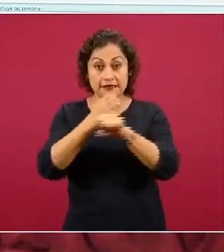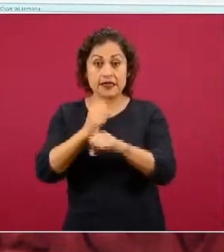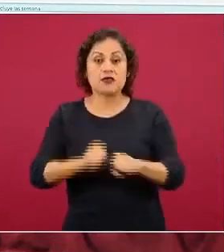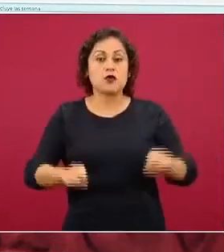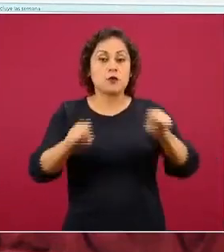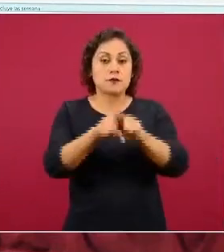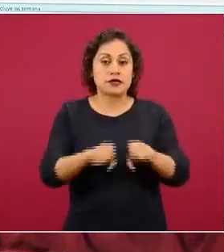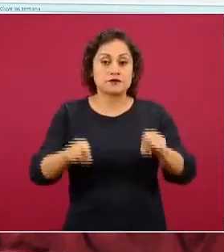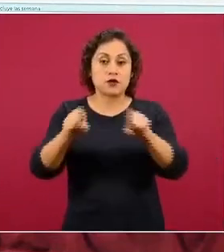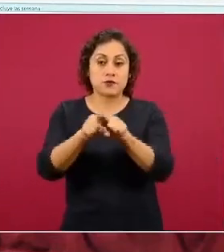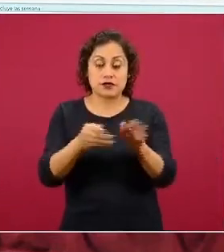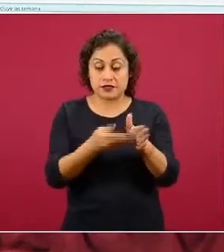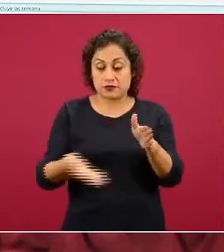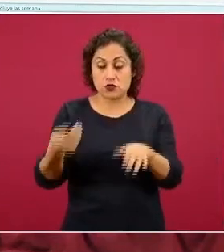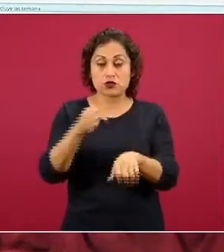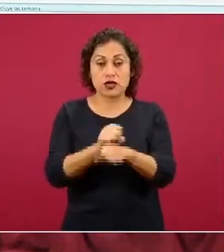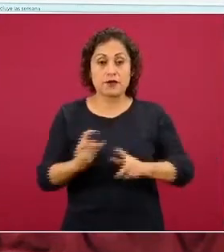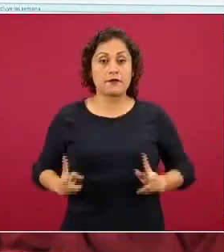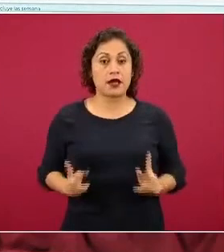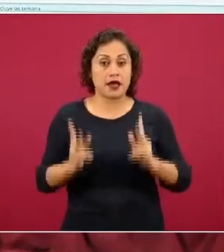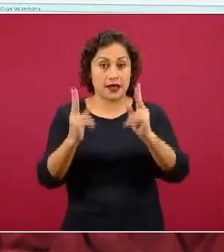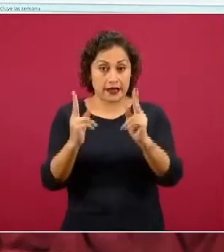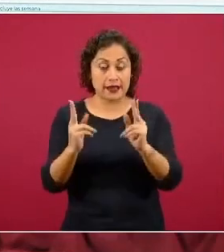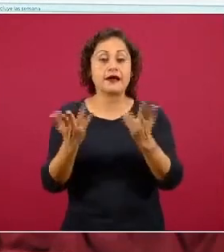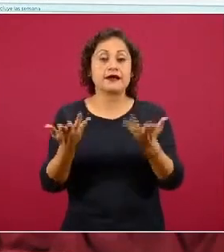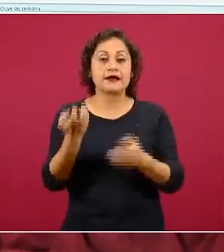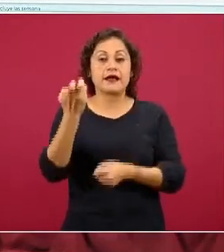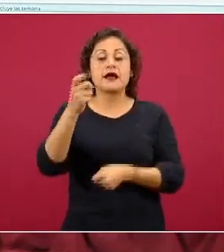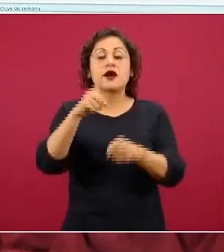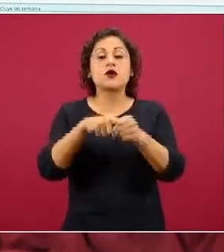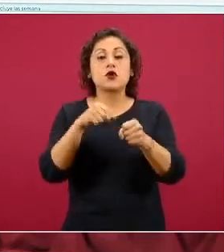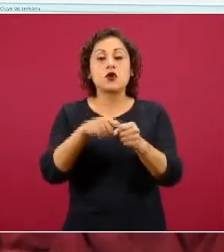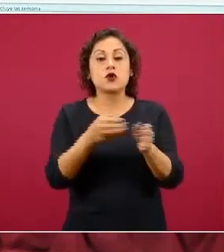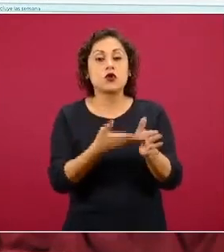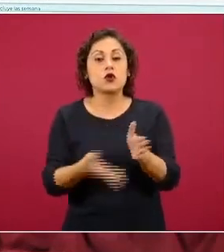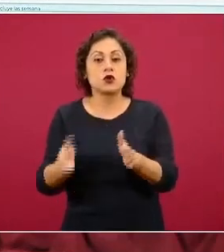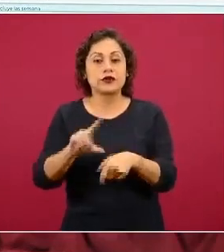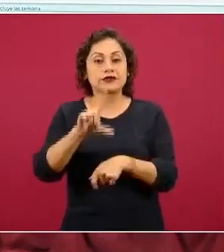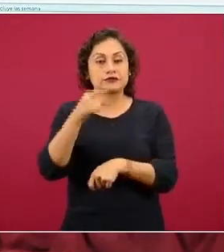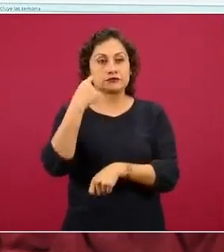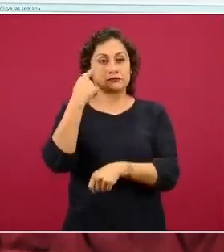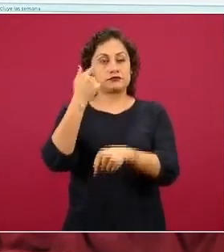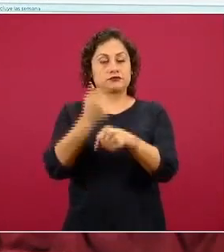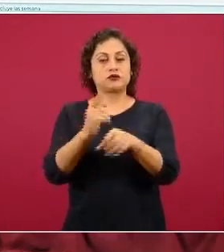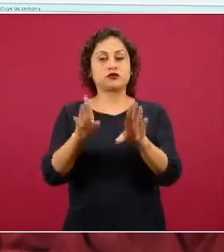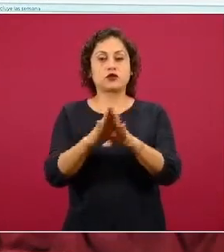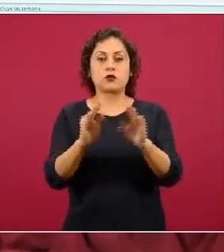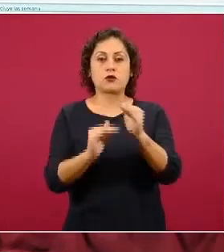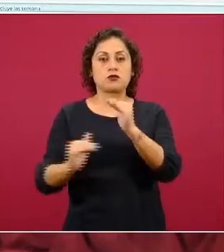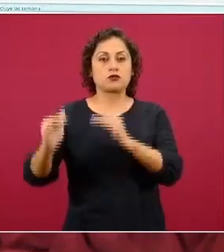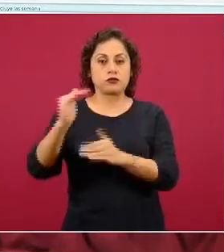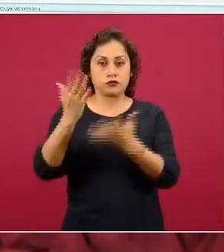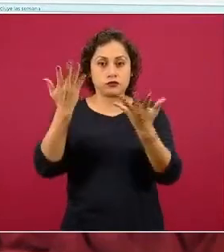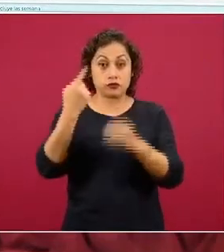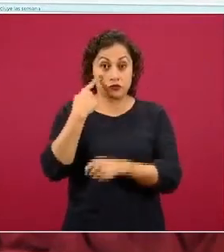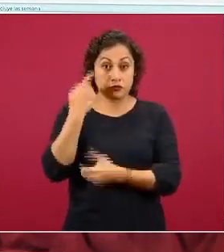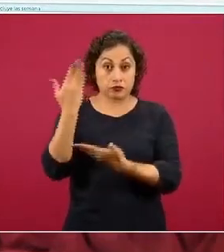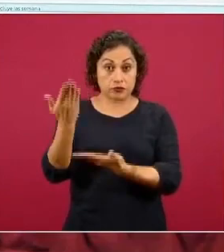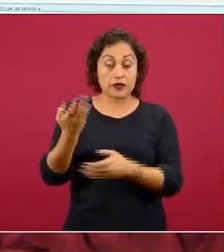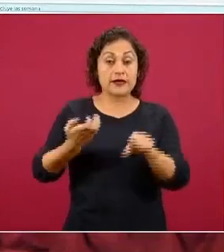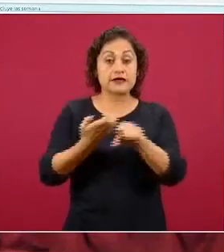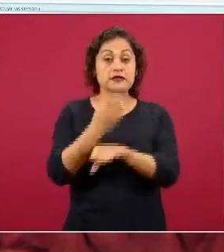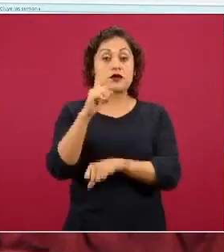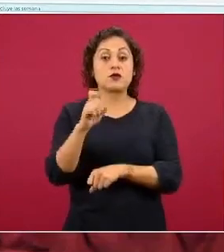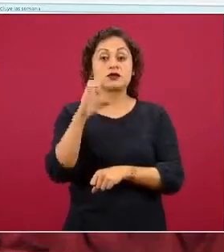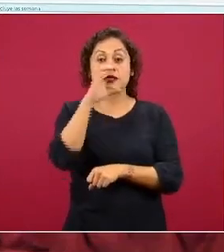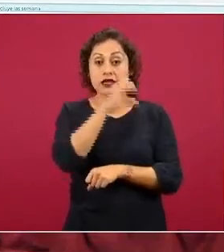semana epidemiológica, lo que se espera en estos colores y después el exceso, como vemos. Como vemos en este caso, en Aguascalientes